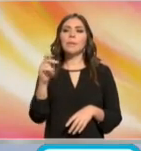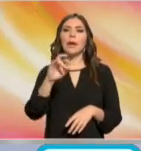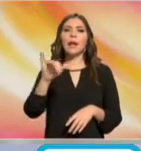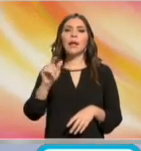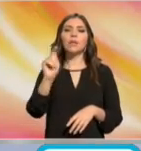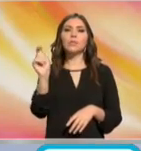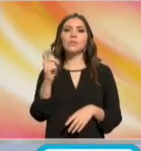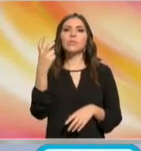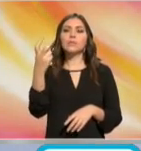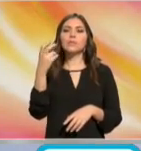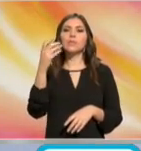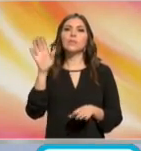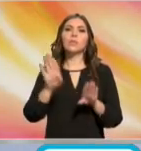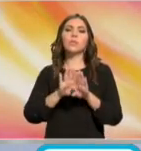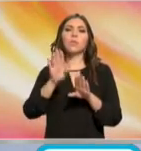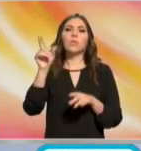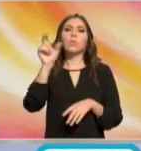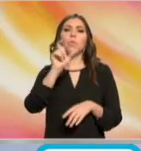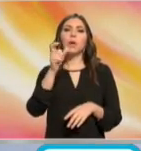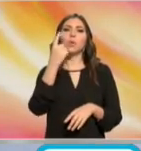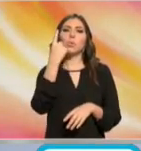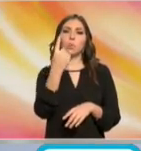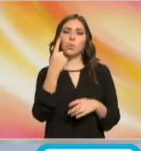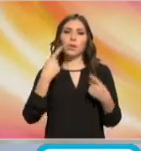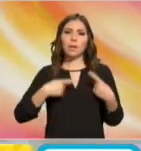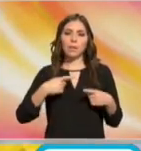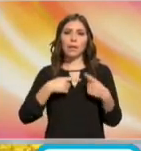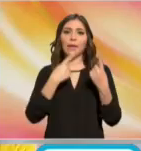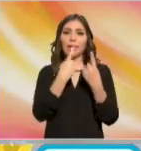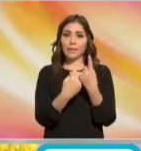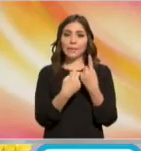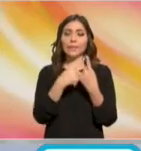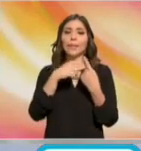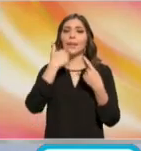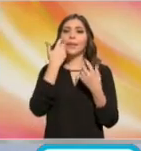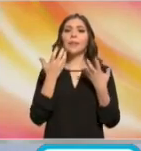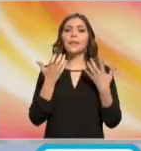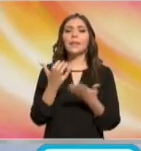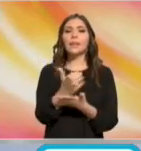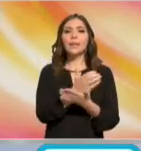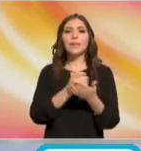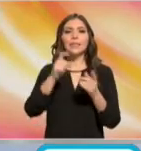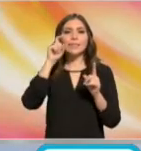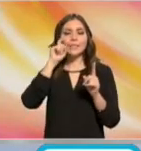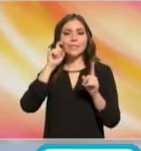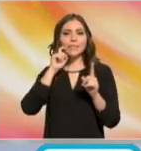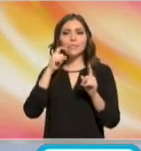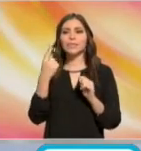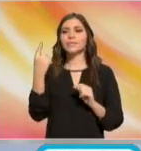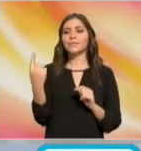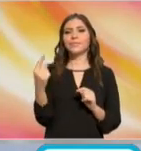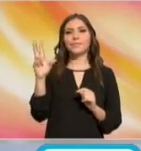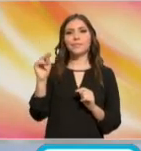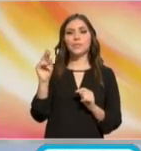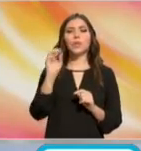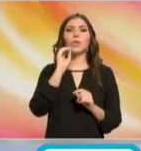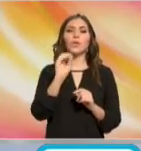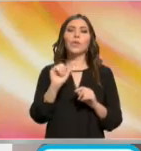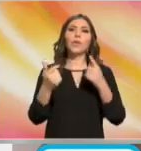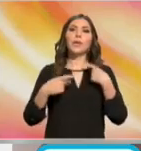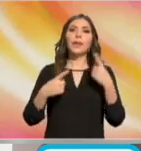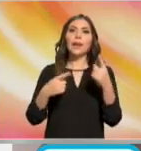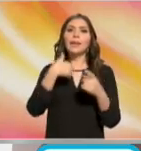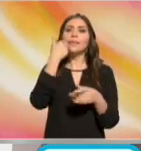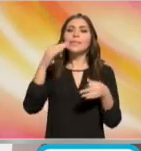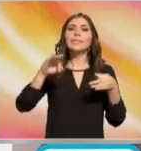qué nos estamos refiriendo? Cuando uno quiere, el otro no. O la frecuencia con que uno quiere, la otra parte de la pareja no